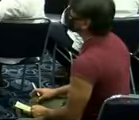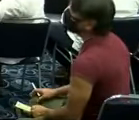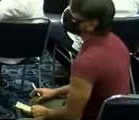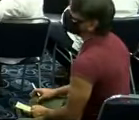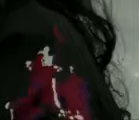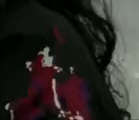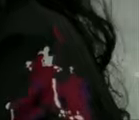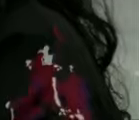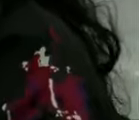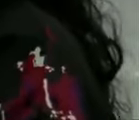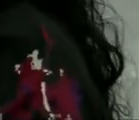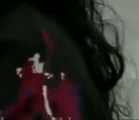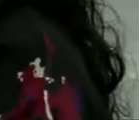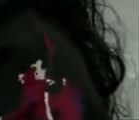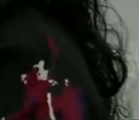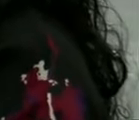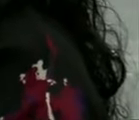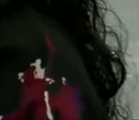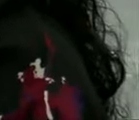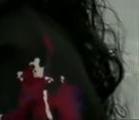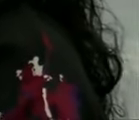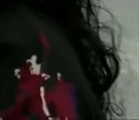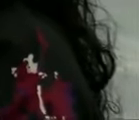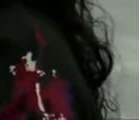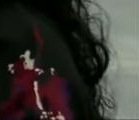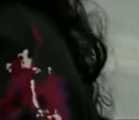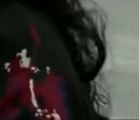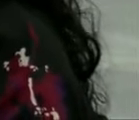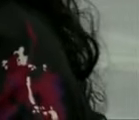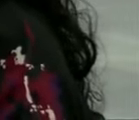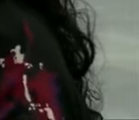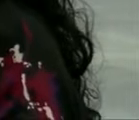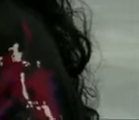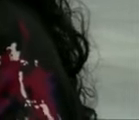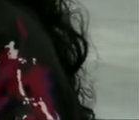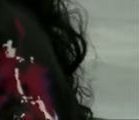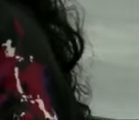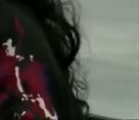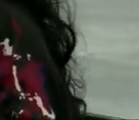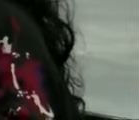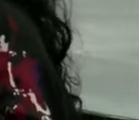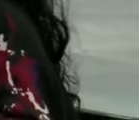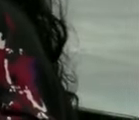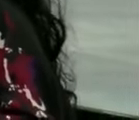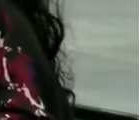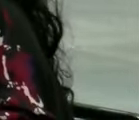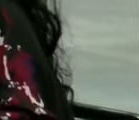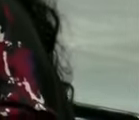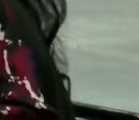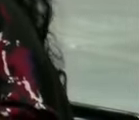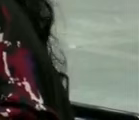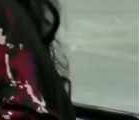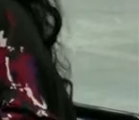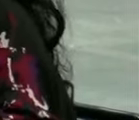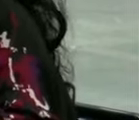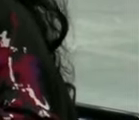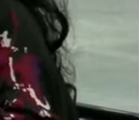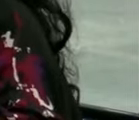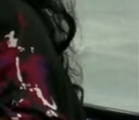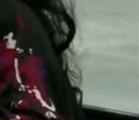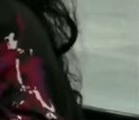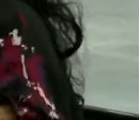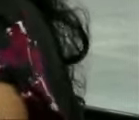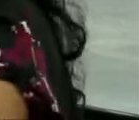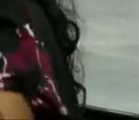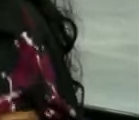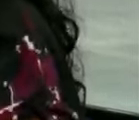Oaxaca son extranjeros? Y también saber, en las últimas semanas ha habido algunas recomendaciones de países, bueno, de Estados Unidos